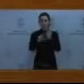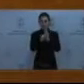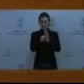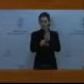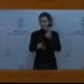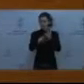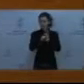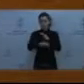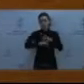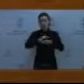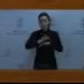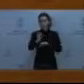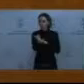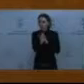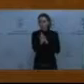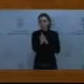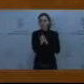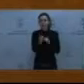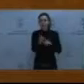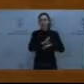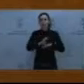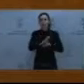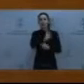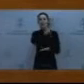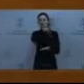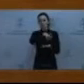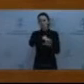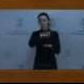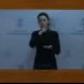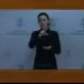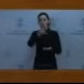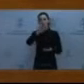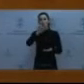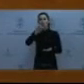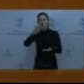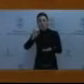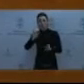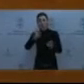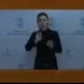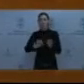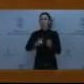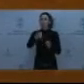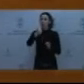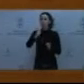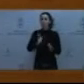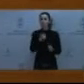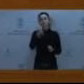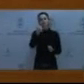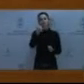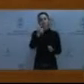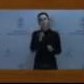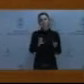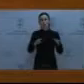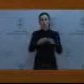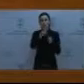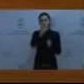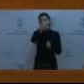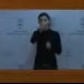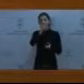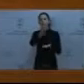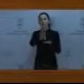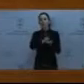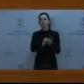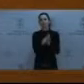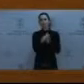sido cumplida por parte de la Consejería, porque la LOE, aprobada, por cierto, por un Gobierno del Partido Socialista, recoge